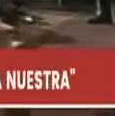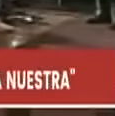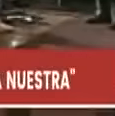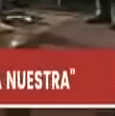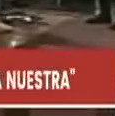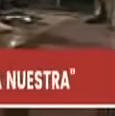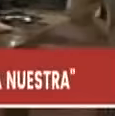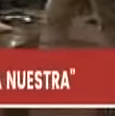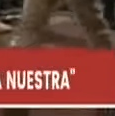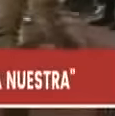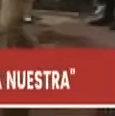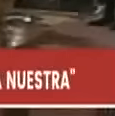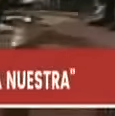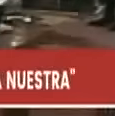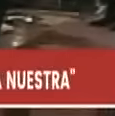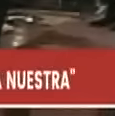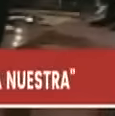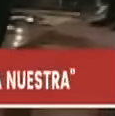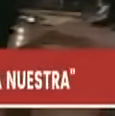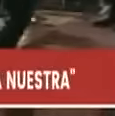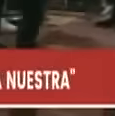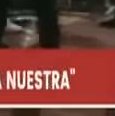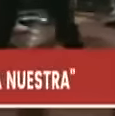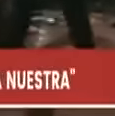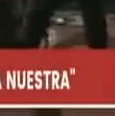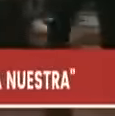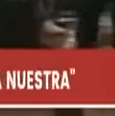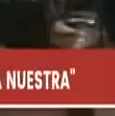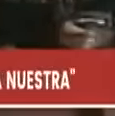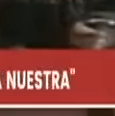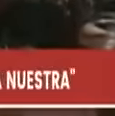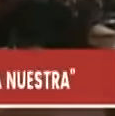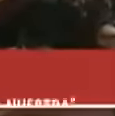General del Comando de Campaña Venezuela Nuestra, donde ha ofrecido